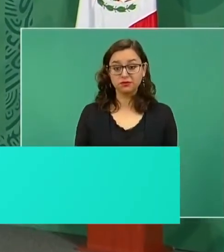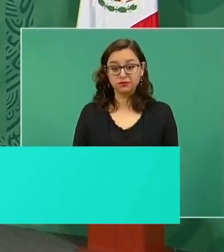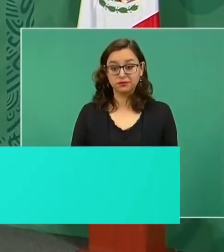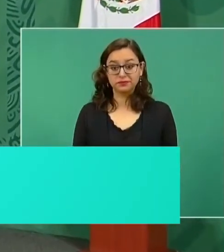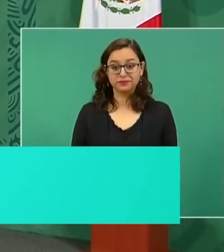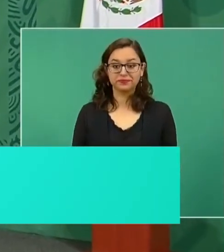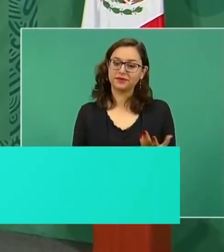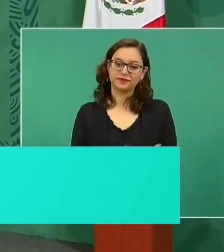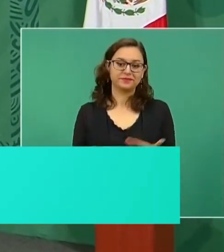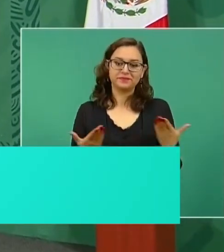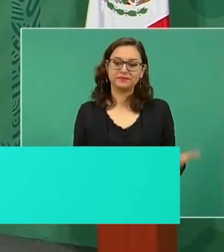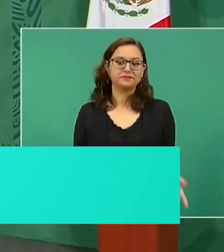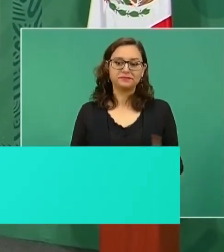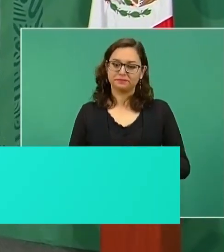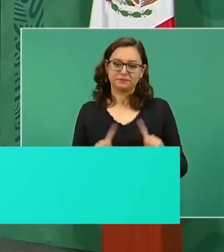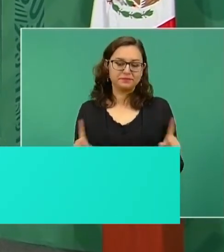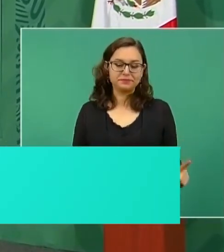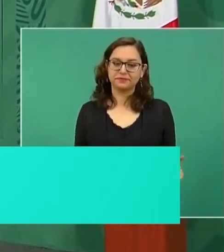Ahora no.